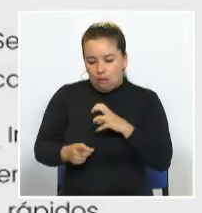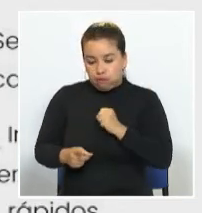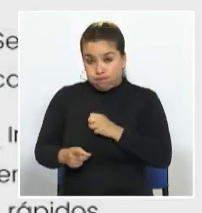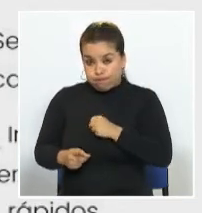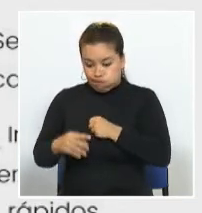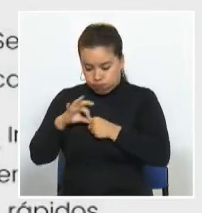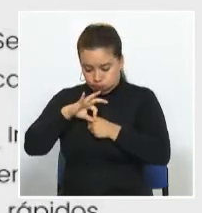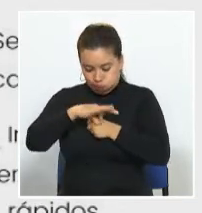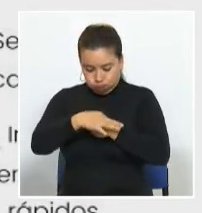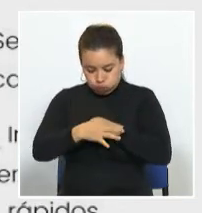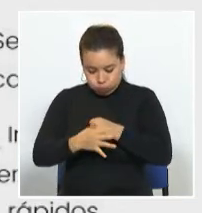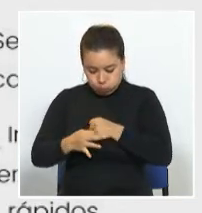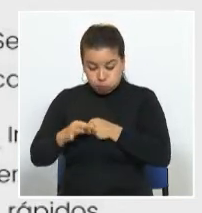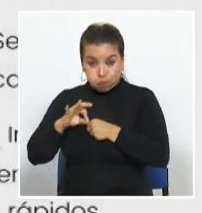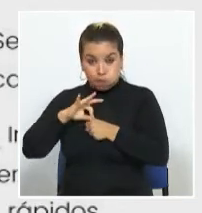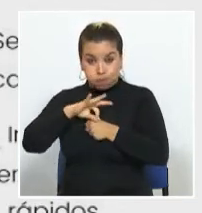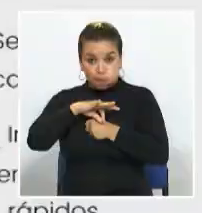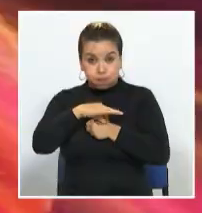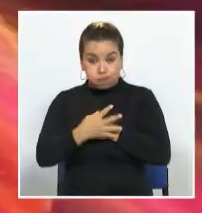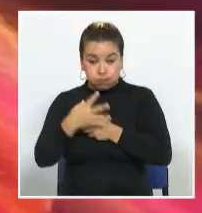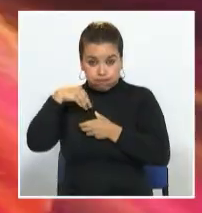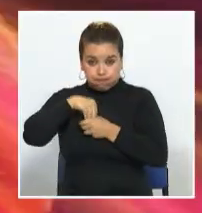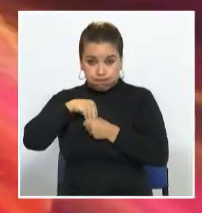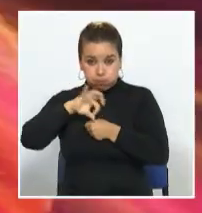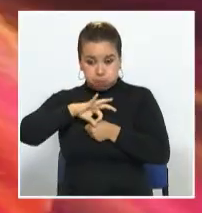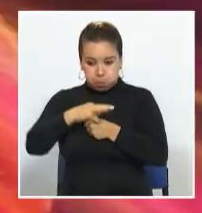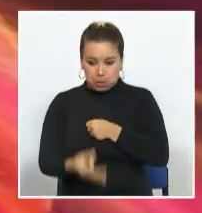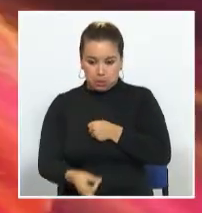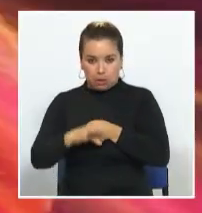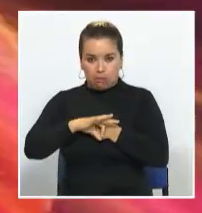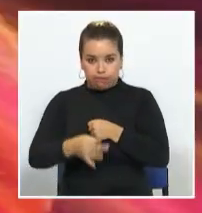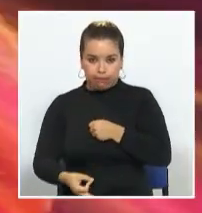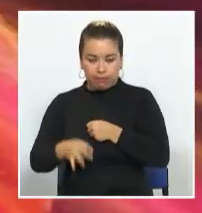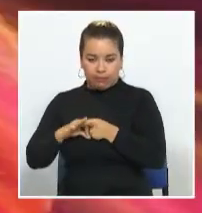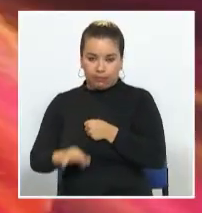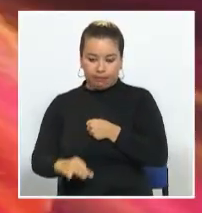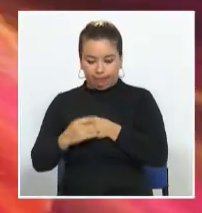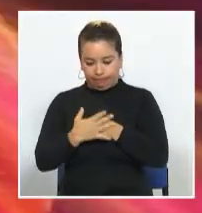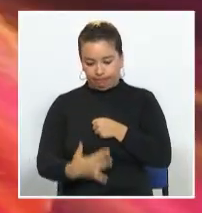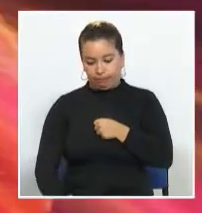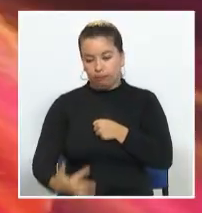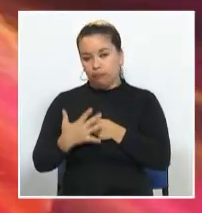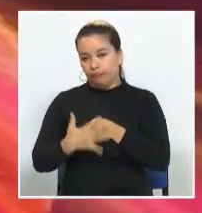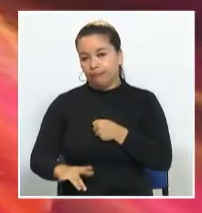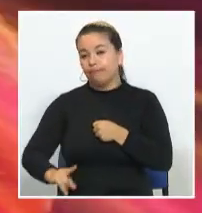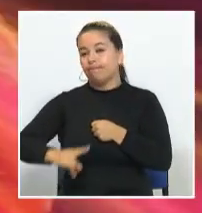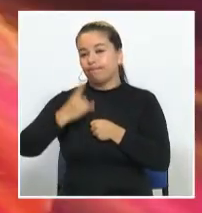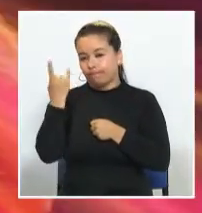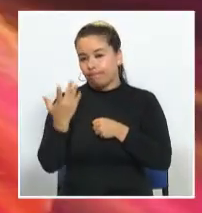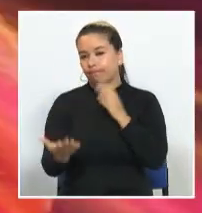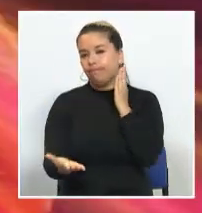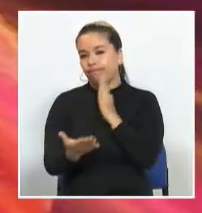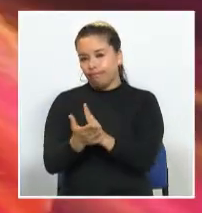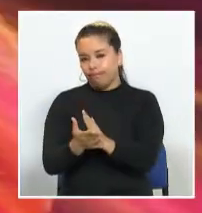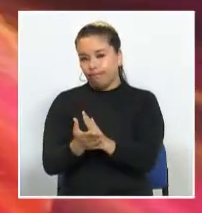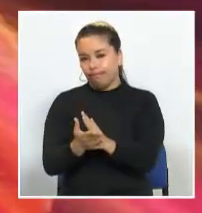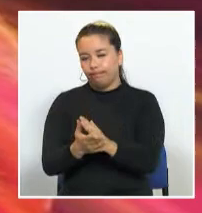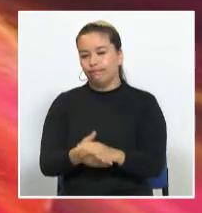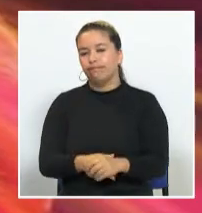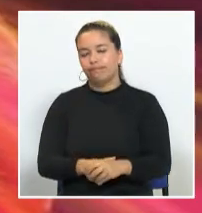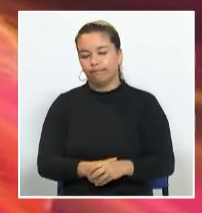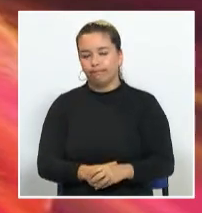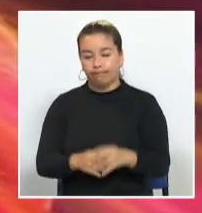corazón que pueden desprenderse y producir en determinado momento lo que llamamos trombosis, trombosis